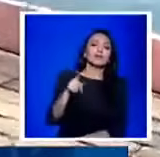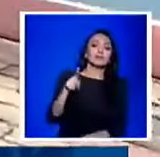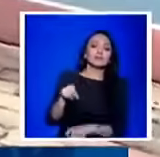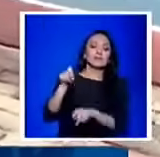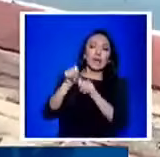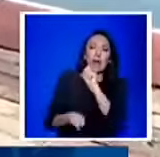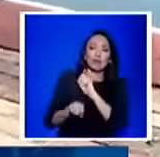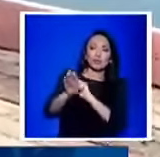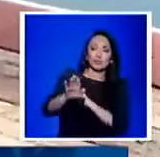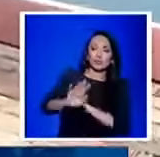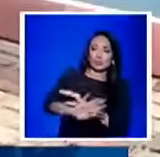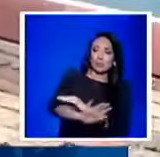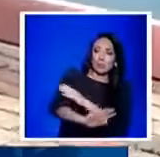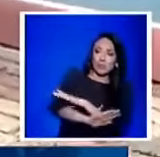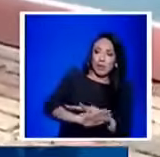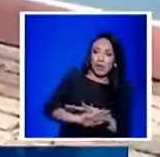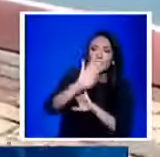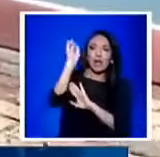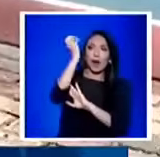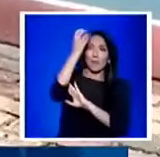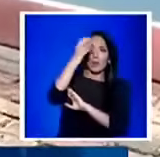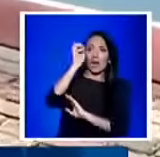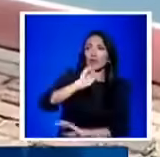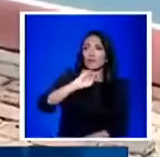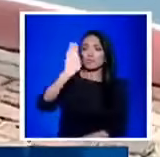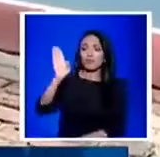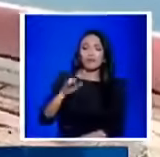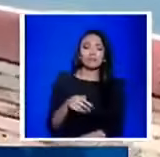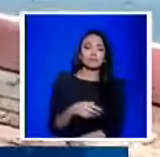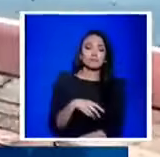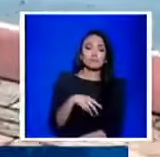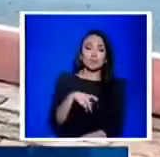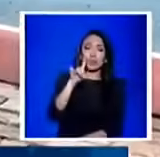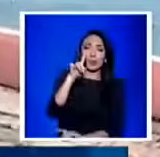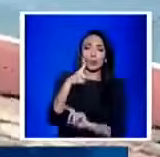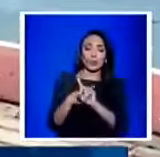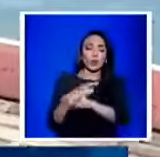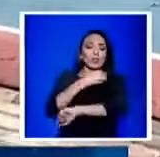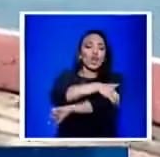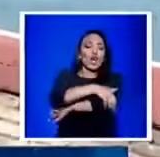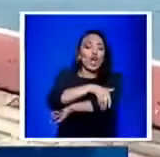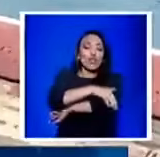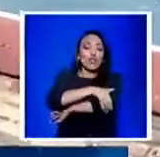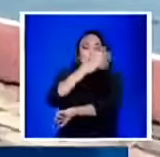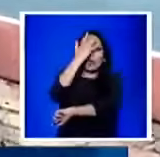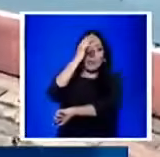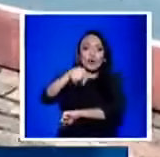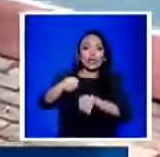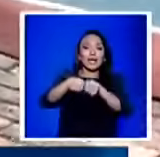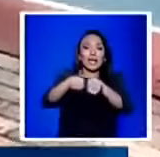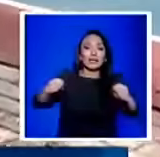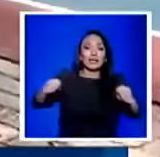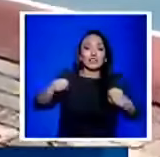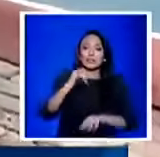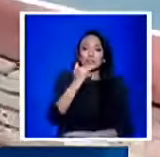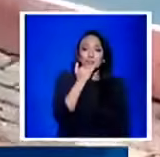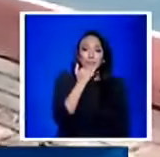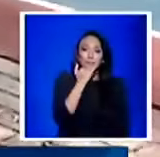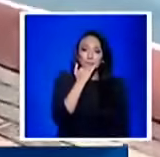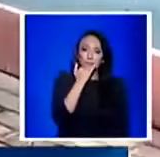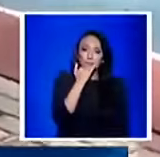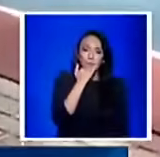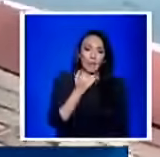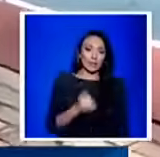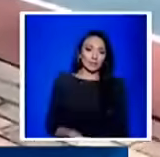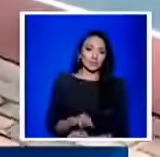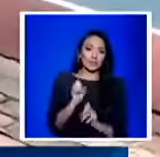911, le llevaron en la ambulancia, pues, y pasó inmovilizado casi un mes la rodilla por esta inclinación